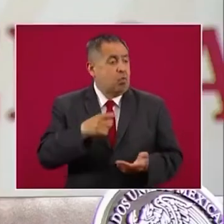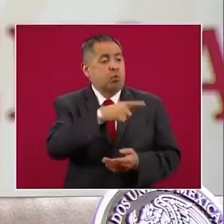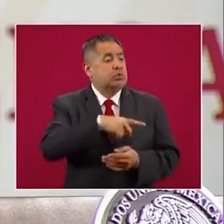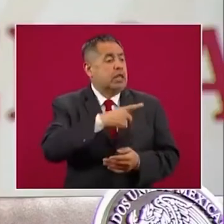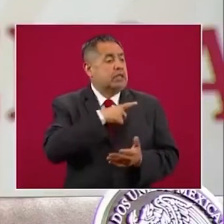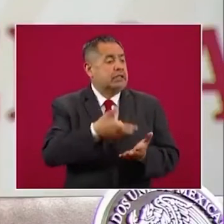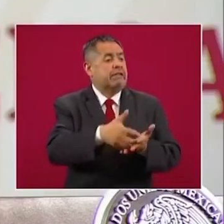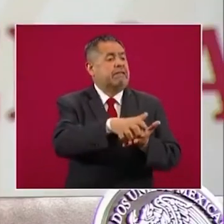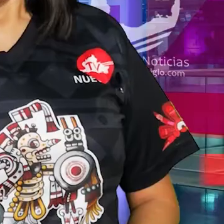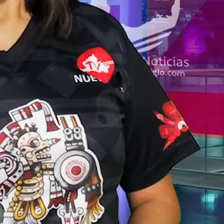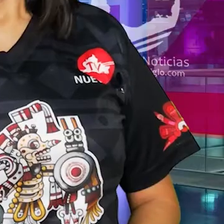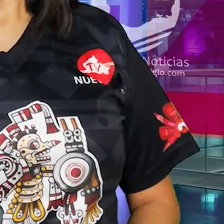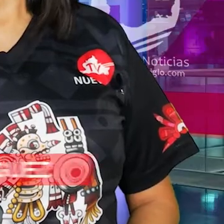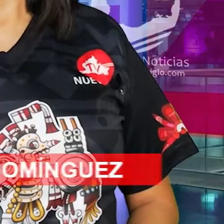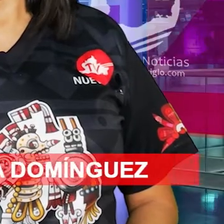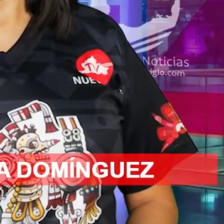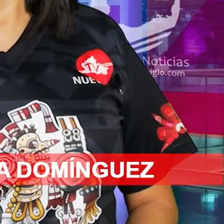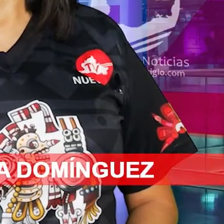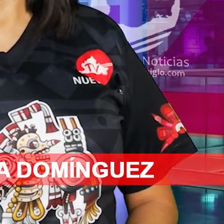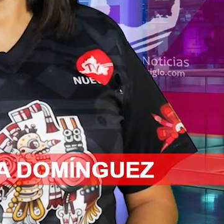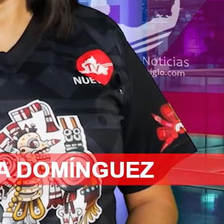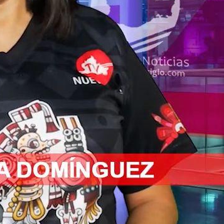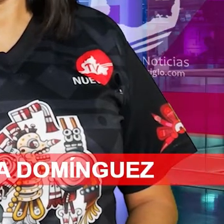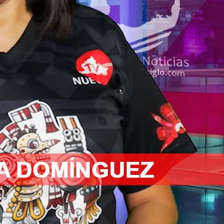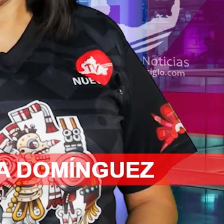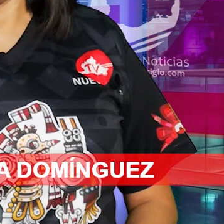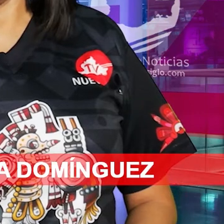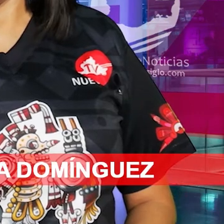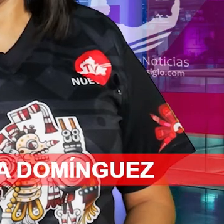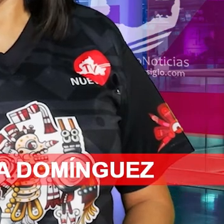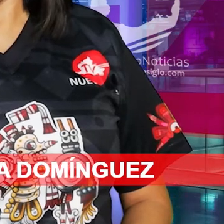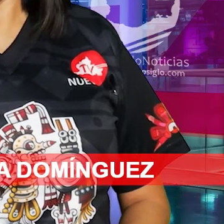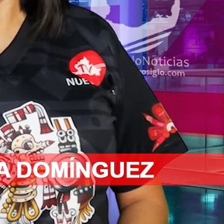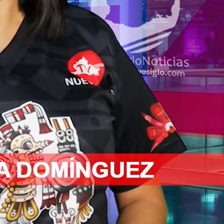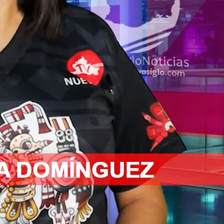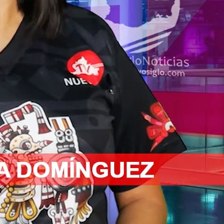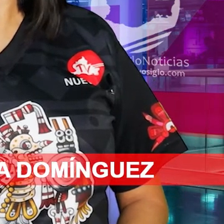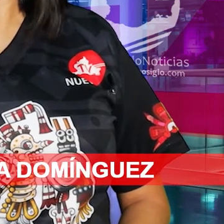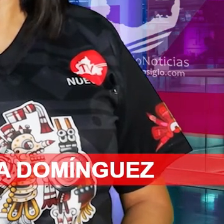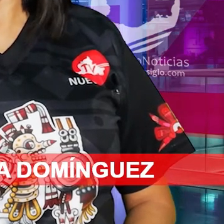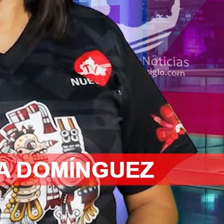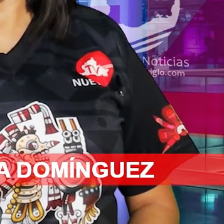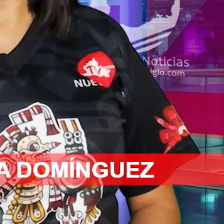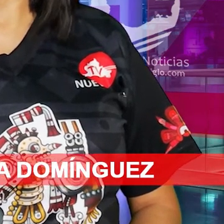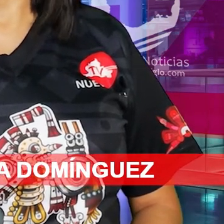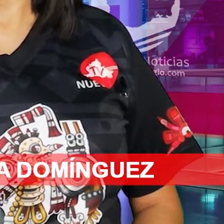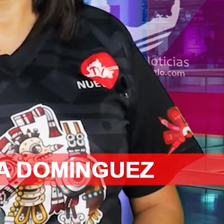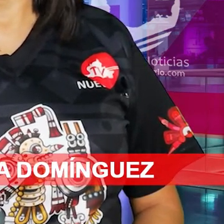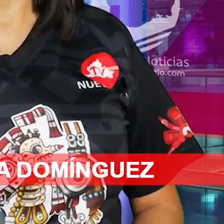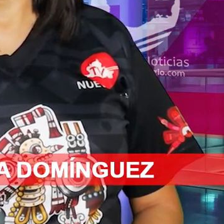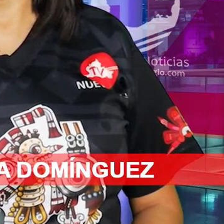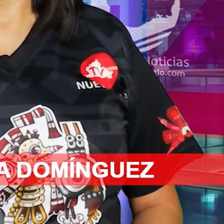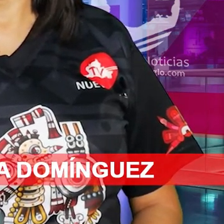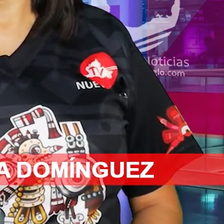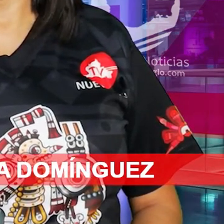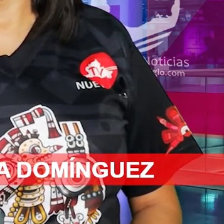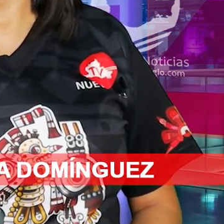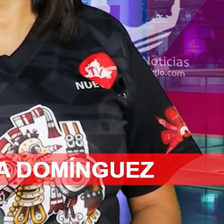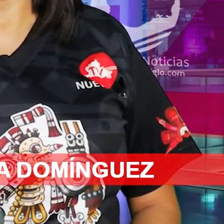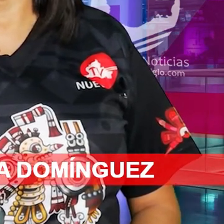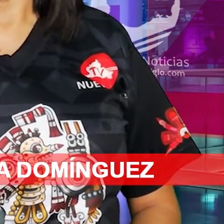austeridad en los estados. El doctor Hugo López-Gatell dijo que la unidad, el propósito es fundamental para responder a la epidemia